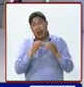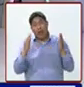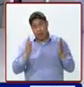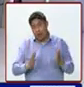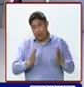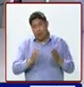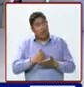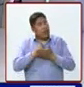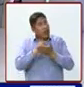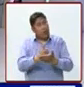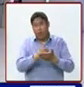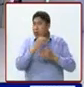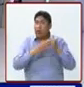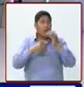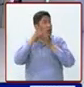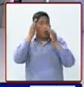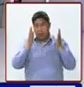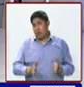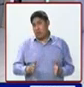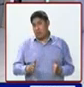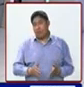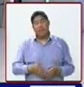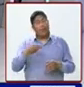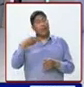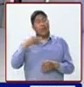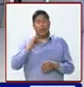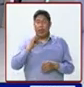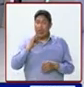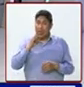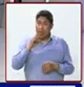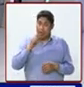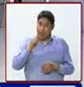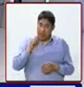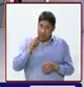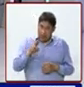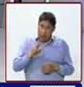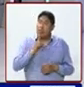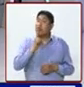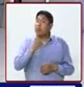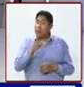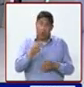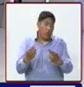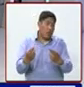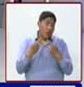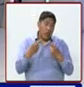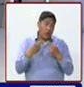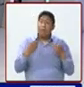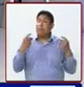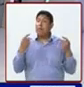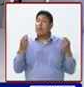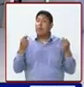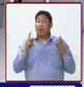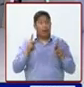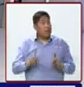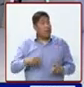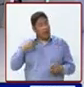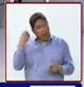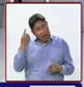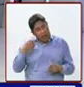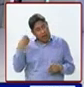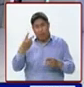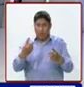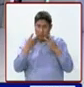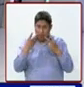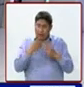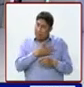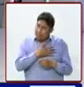de ayudante de albañil. Héctor, con seguridad vamos a tener la respuesta y reacción inmediata de la gente que siempre nos ve y de